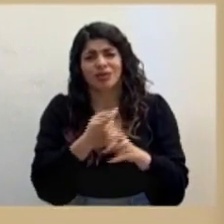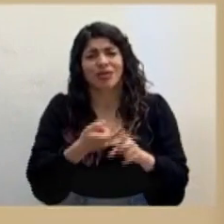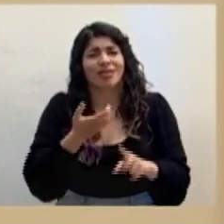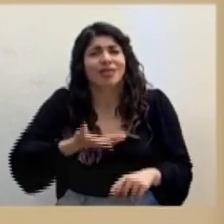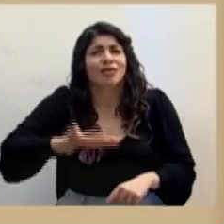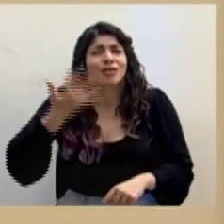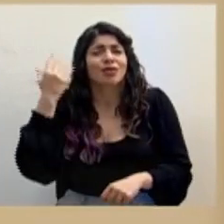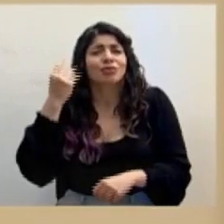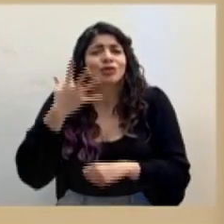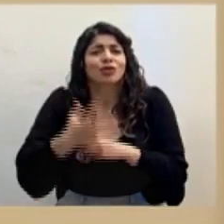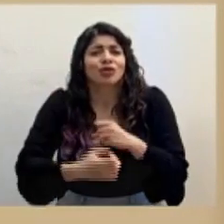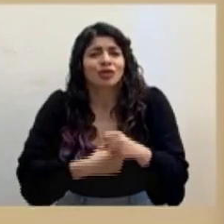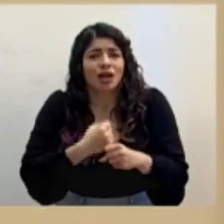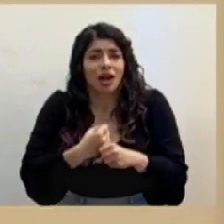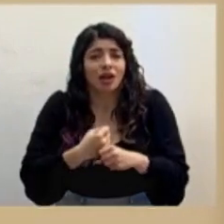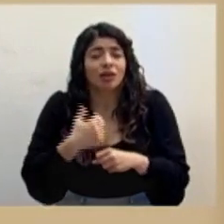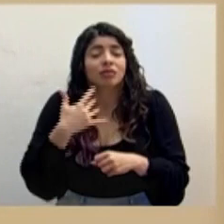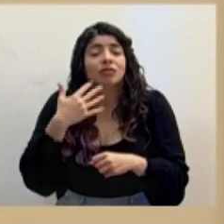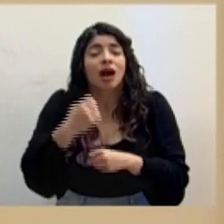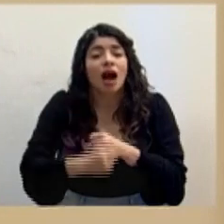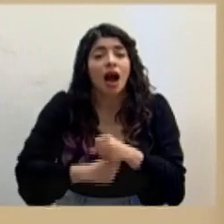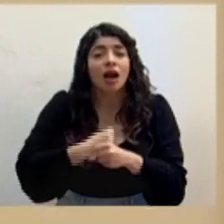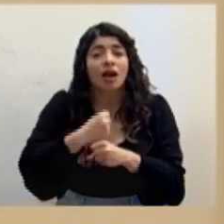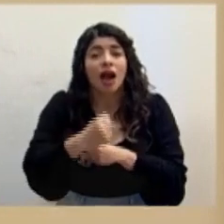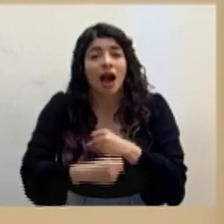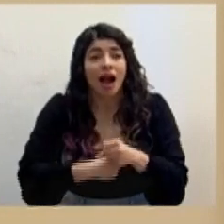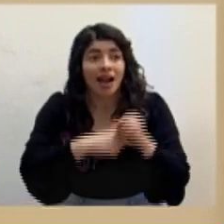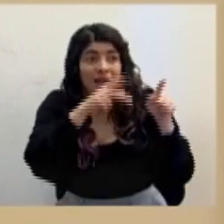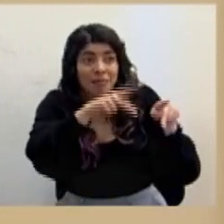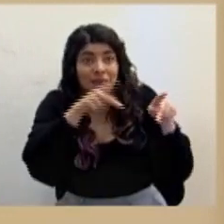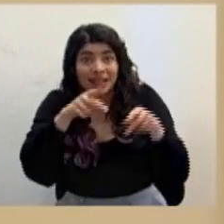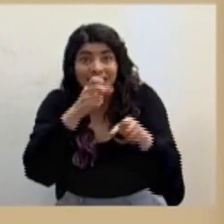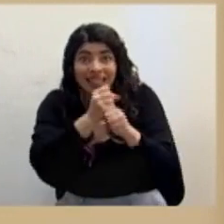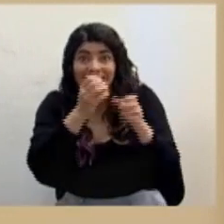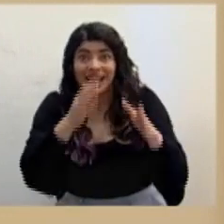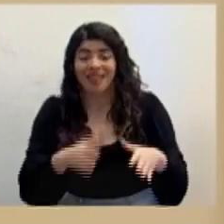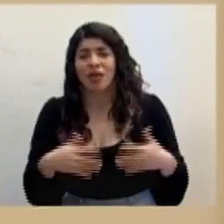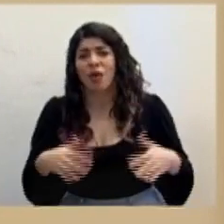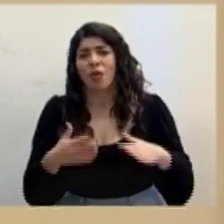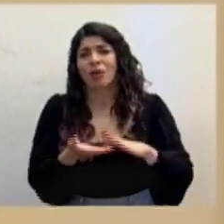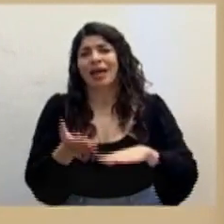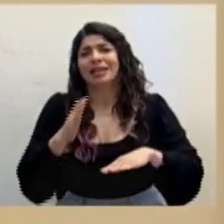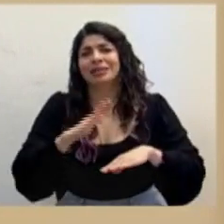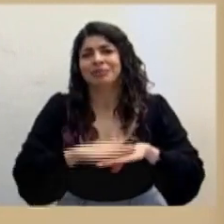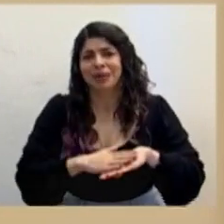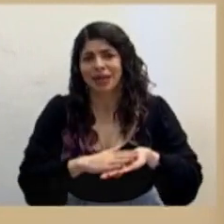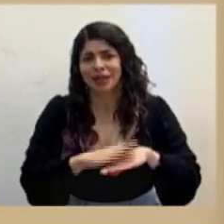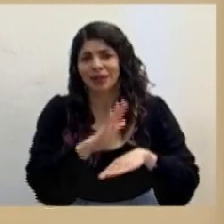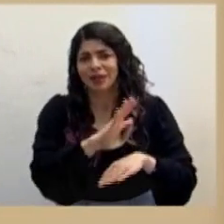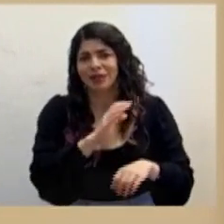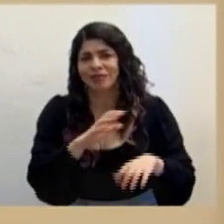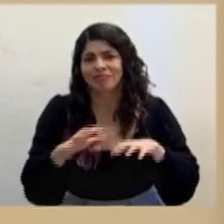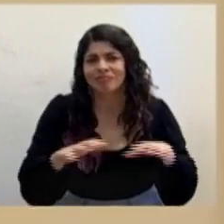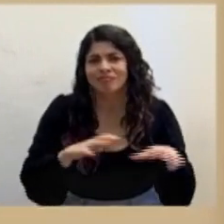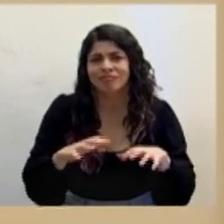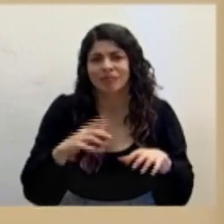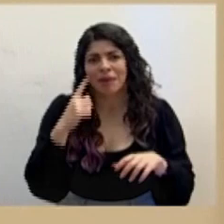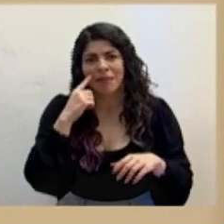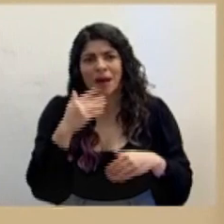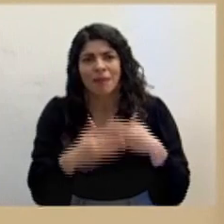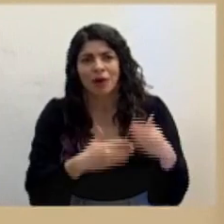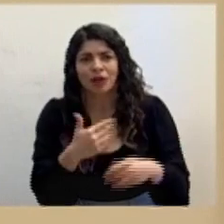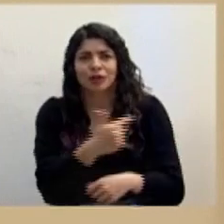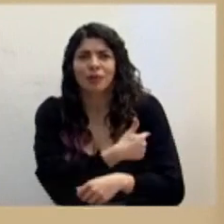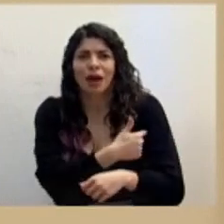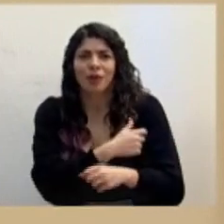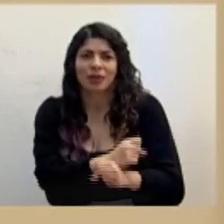y que conforme han pasado los años, el personal es experto en cada una de las diferentes actividades para poder llevar a cabo una vacunación